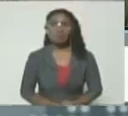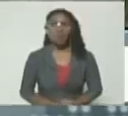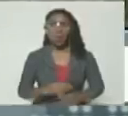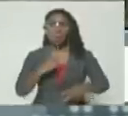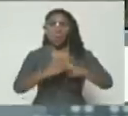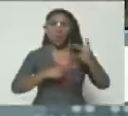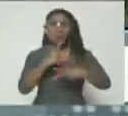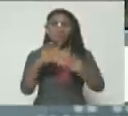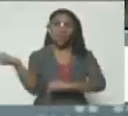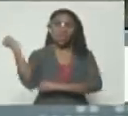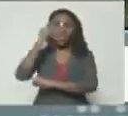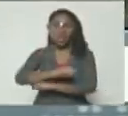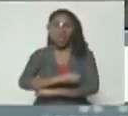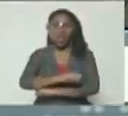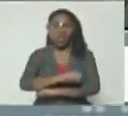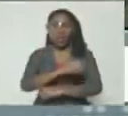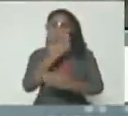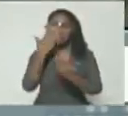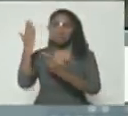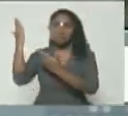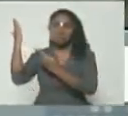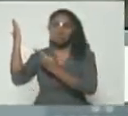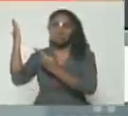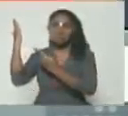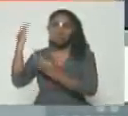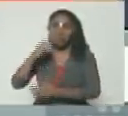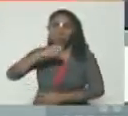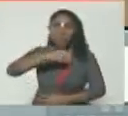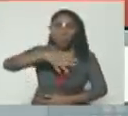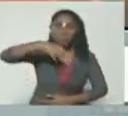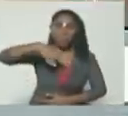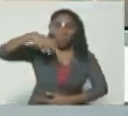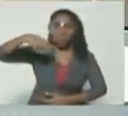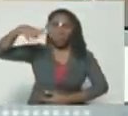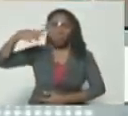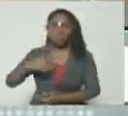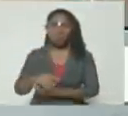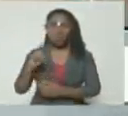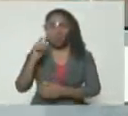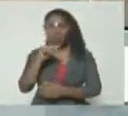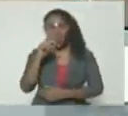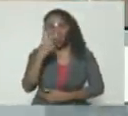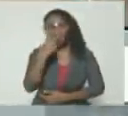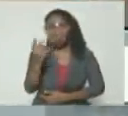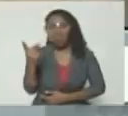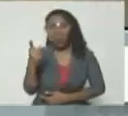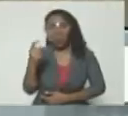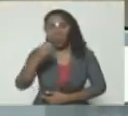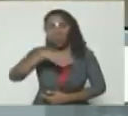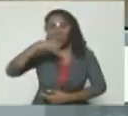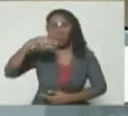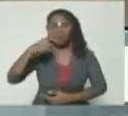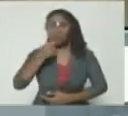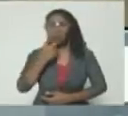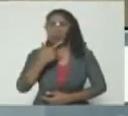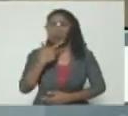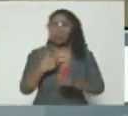Producir es vencer. Ahí está los pulpitos, ¿vale? Los pobres pulpitos, tan bonitos que son los pulpos.